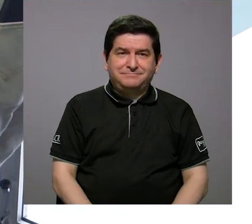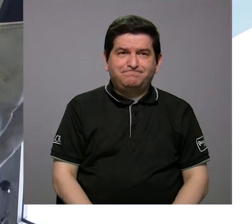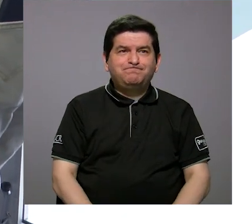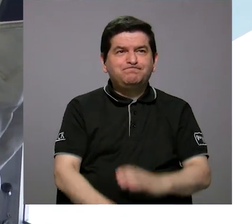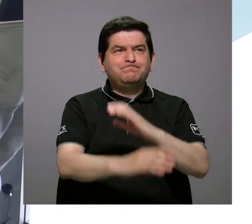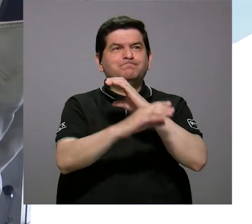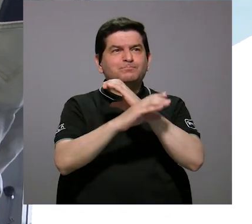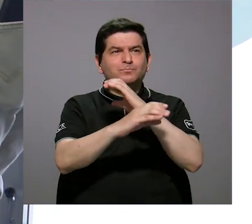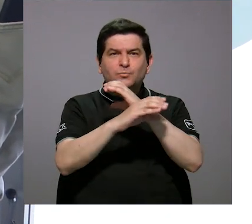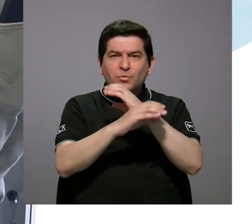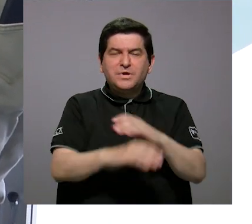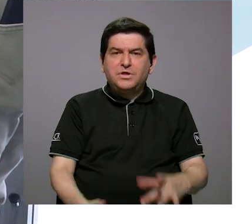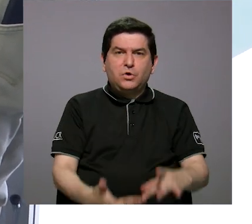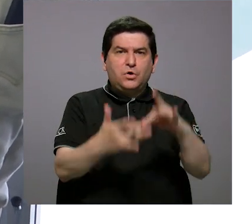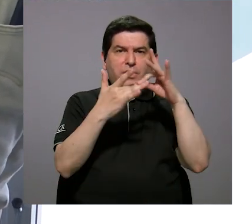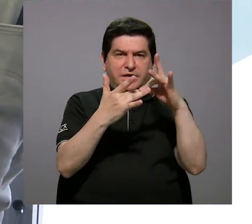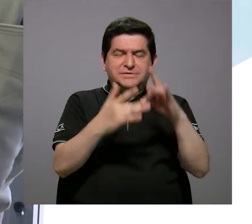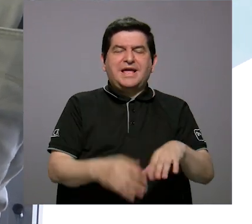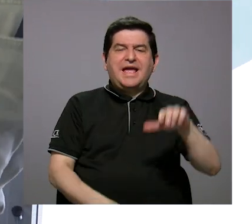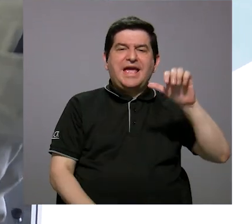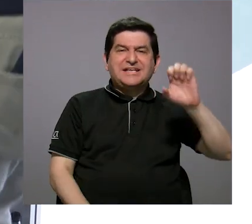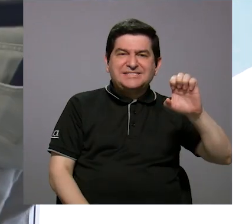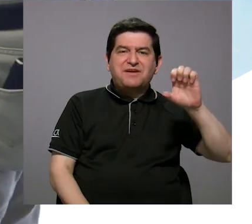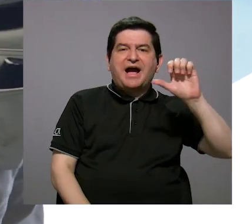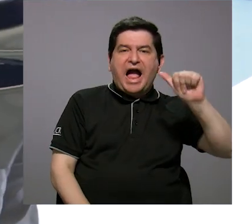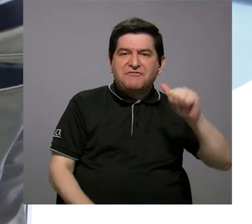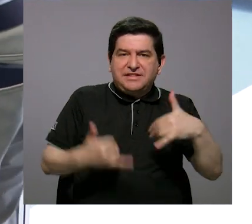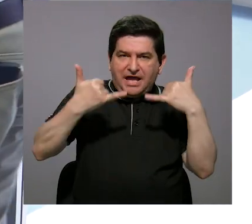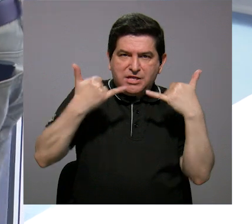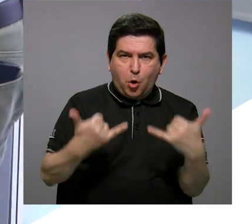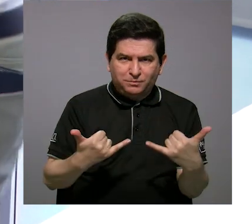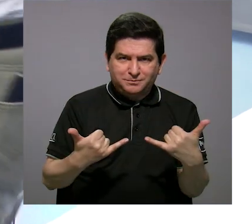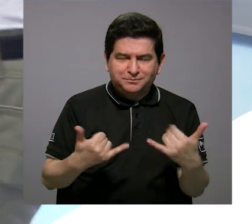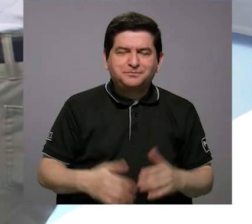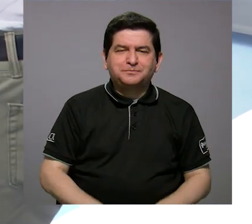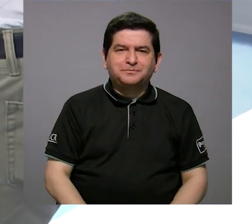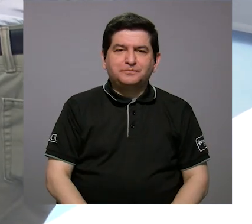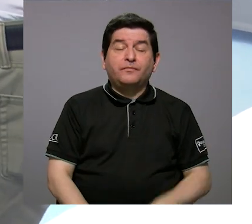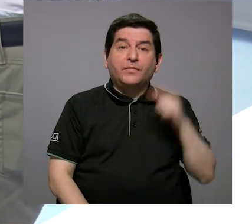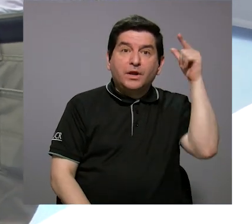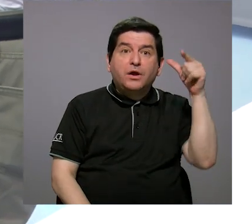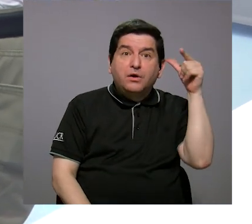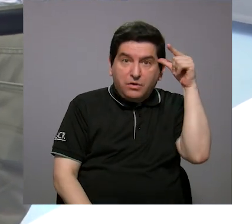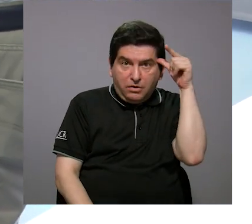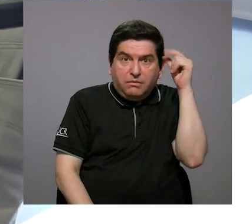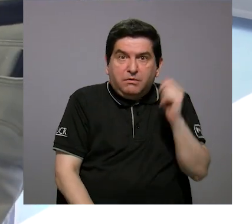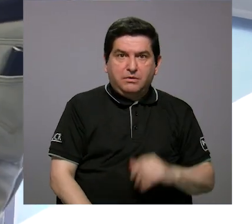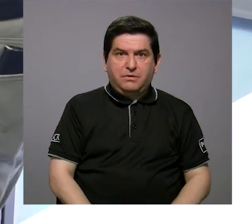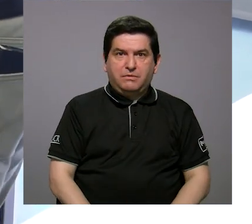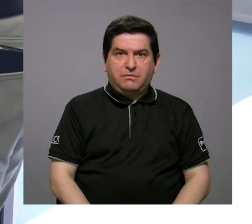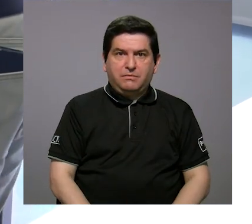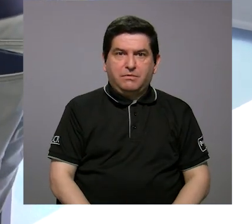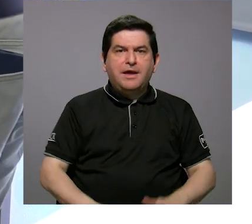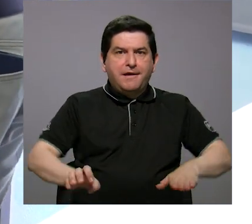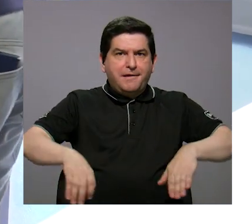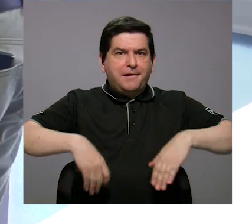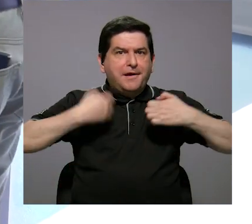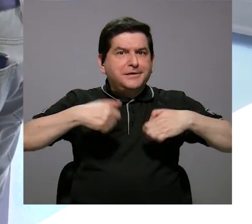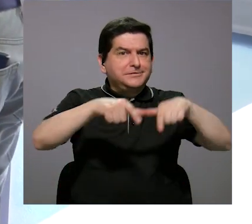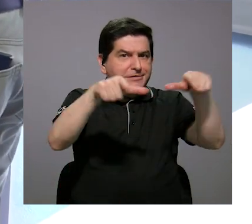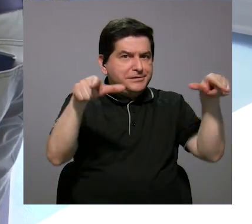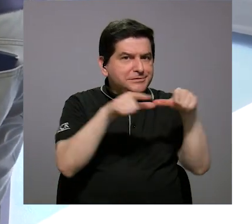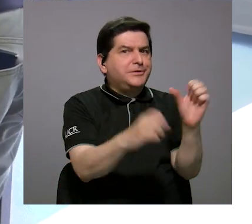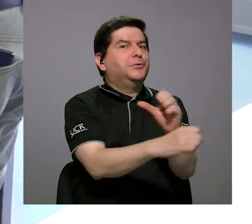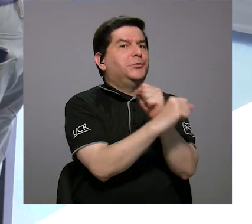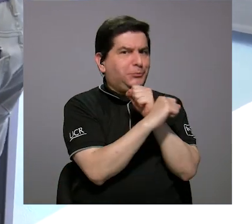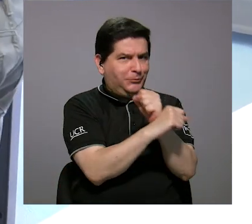custodia está especialmente en Esteban Avendaño en este momento, ¿verdad? Y hay obviamente todo un